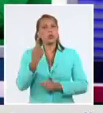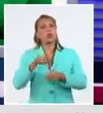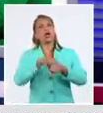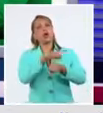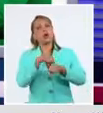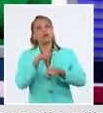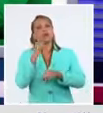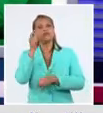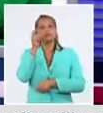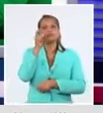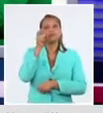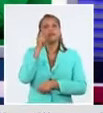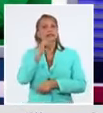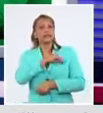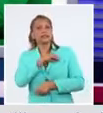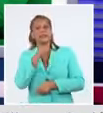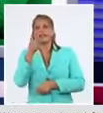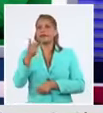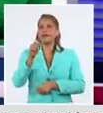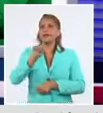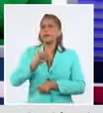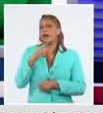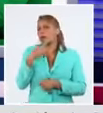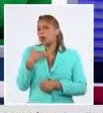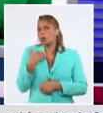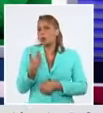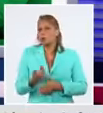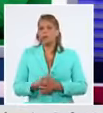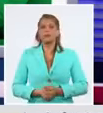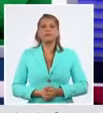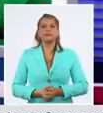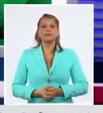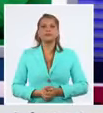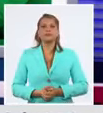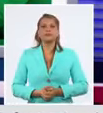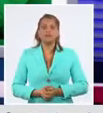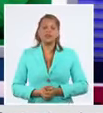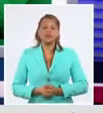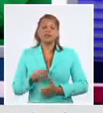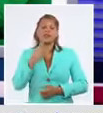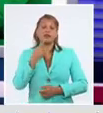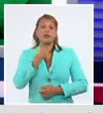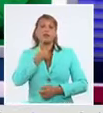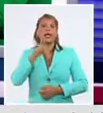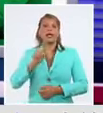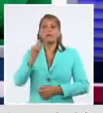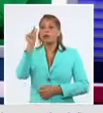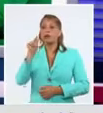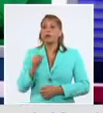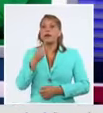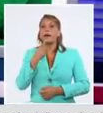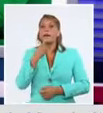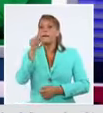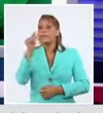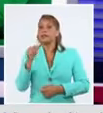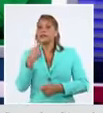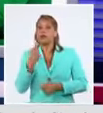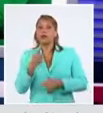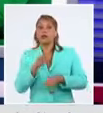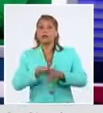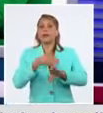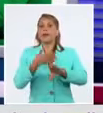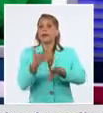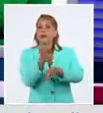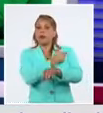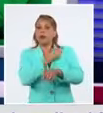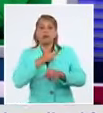tratar con inmediatez a cualquier paciente que pudiera presentar un evento adverso grave, y por supuesto